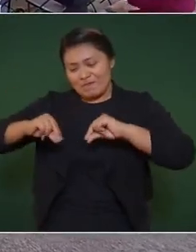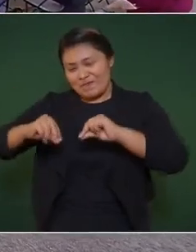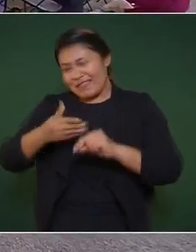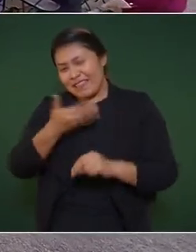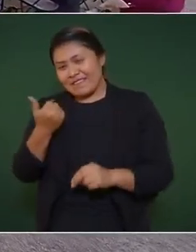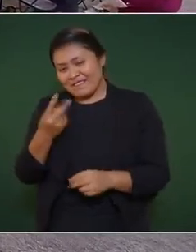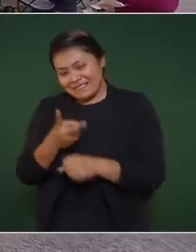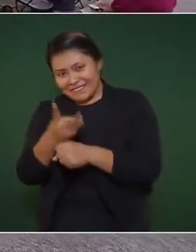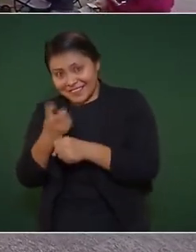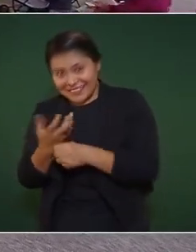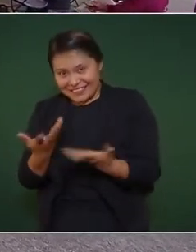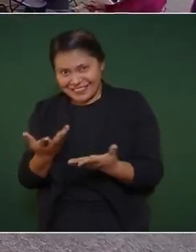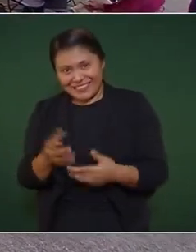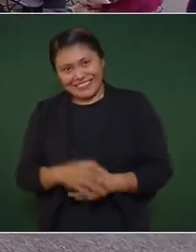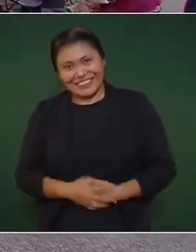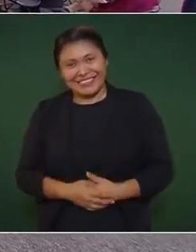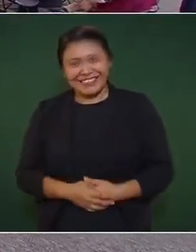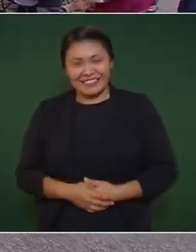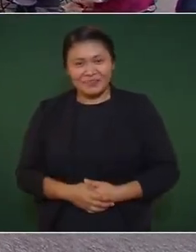¿Eh?